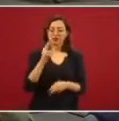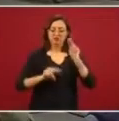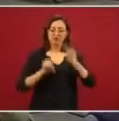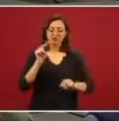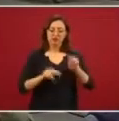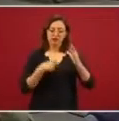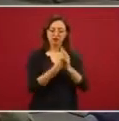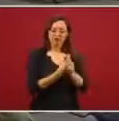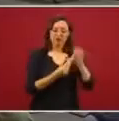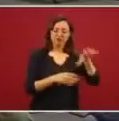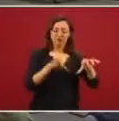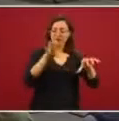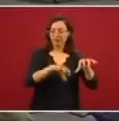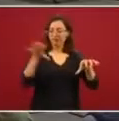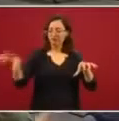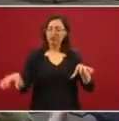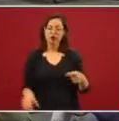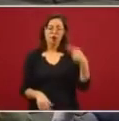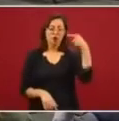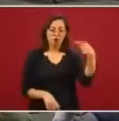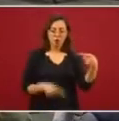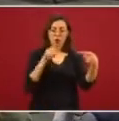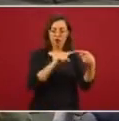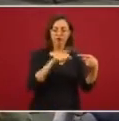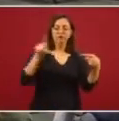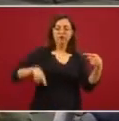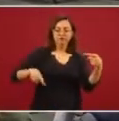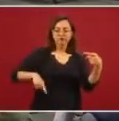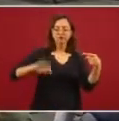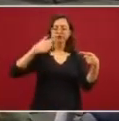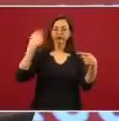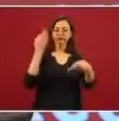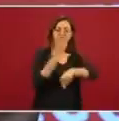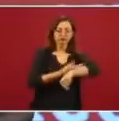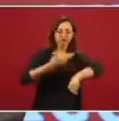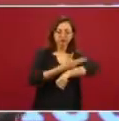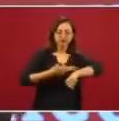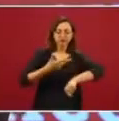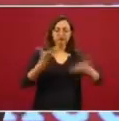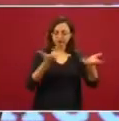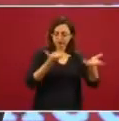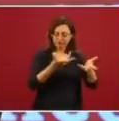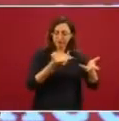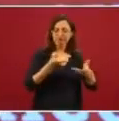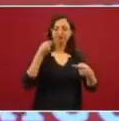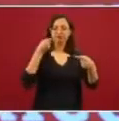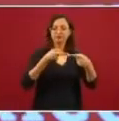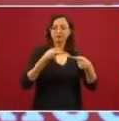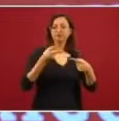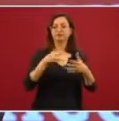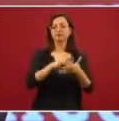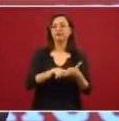con dos variantes tipo 1 son eventos donde el gobierno federal es el organizador es el patrocinador en esto en la